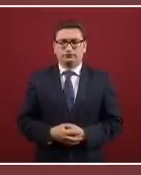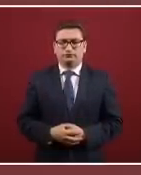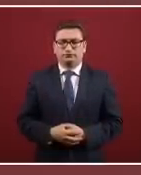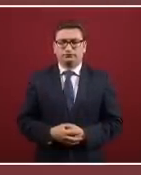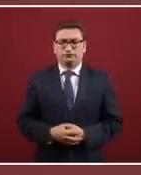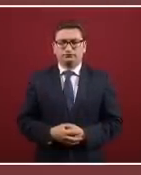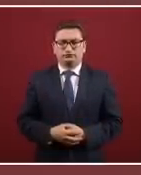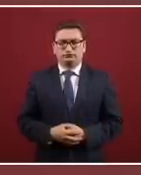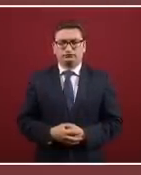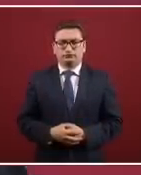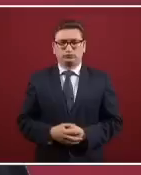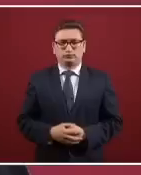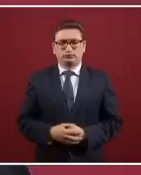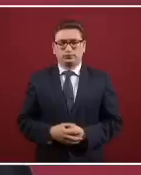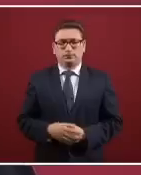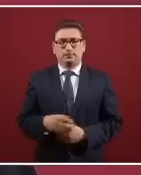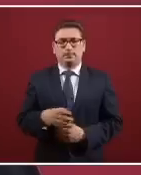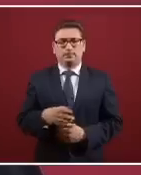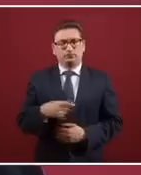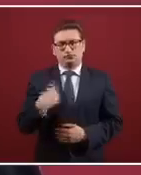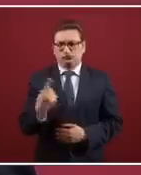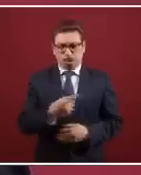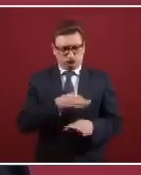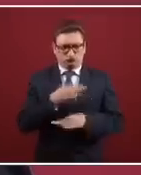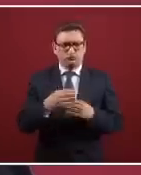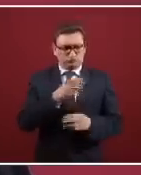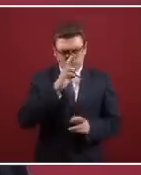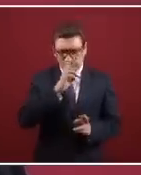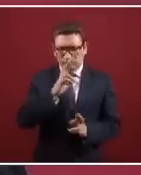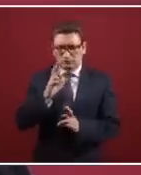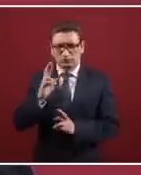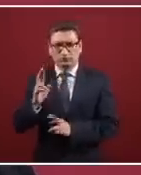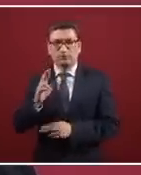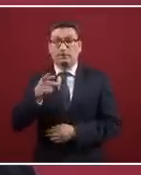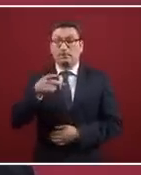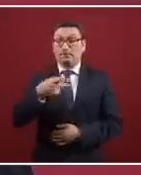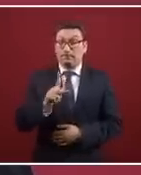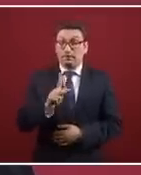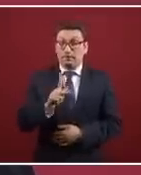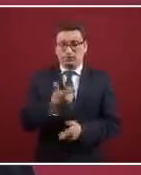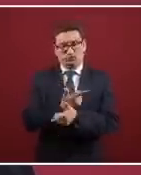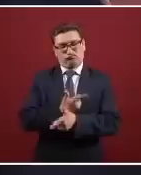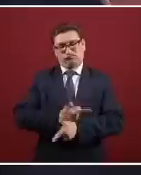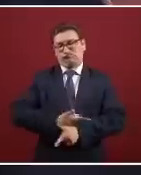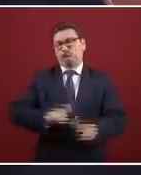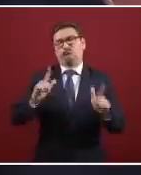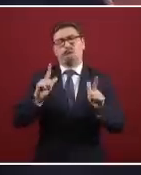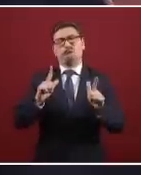haya respeto, pero con toda la libertad.